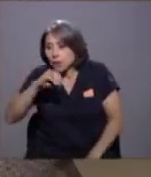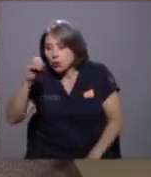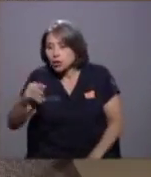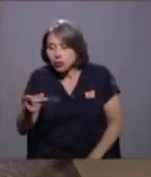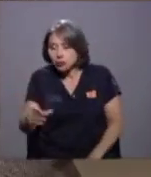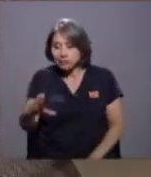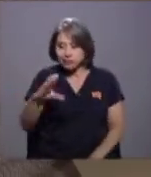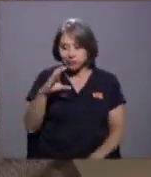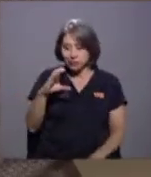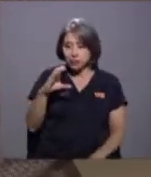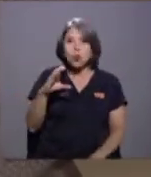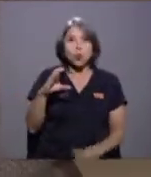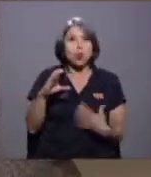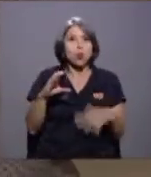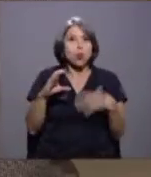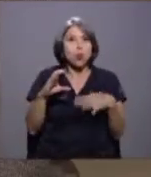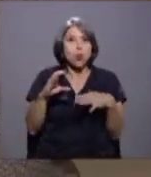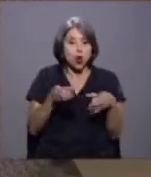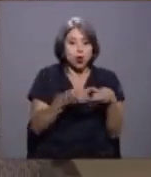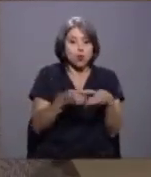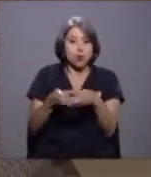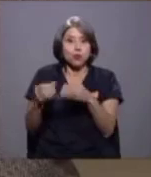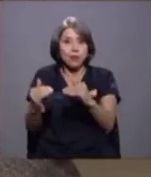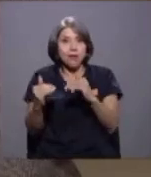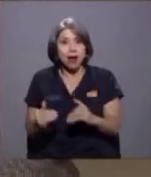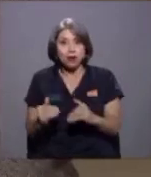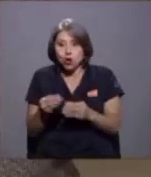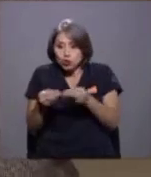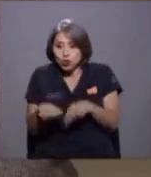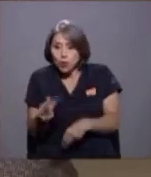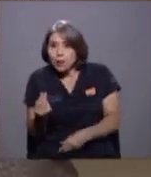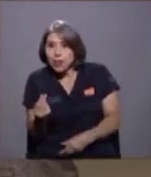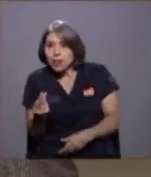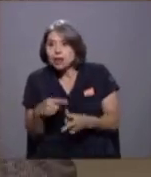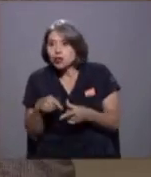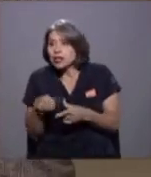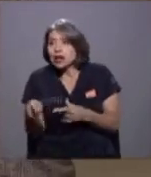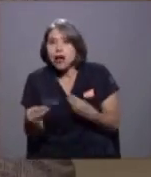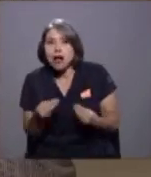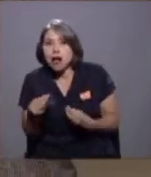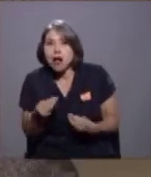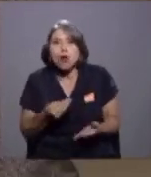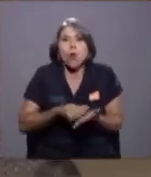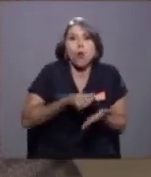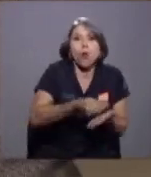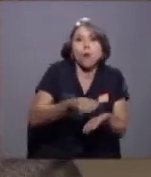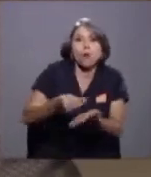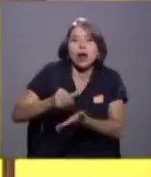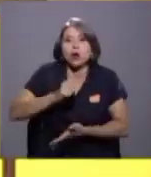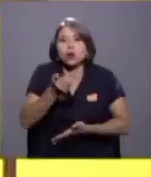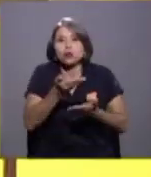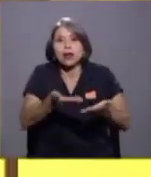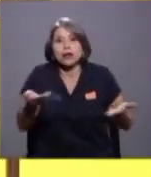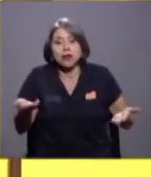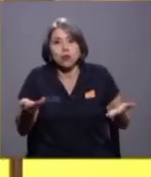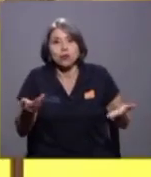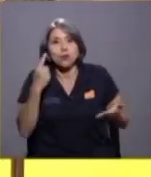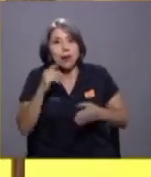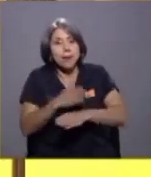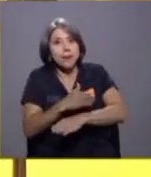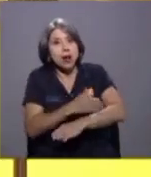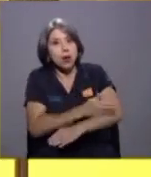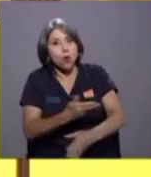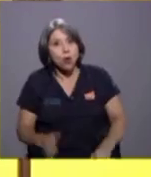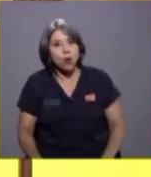todo en los quintiles más bajos de la población, es una persona que va a ir a comprar otros artículos para mejorar su consumo, ¿verdad? Y